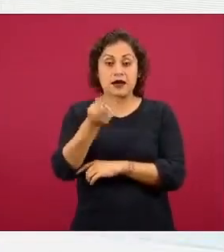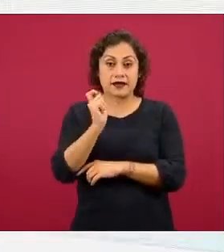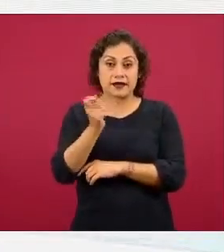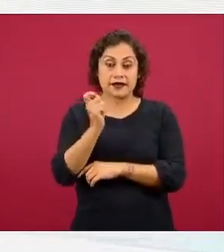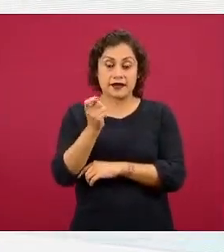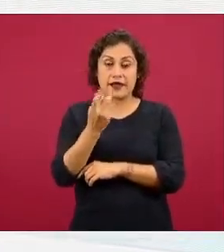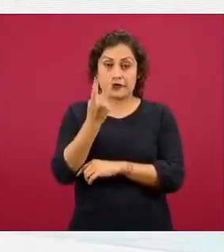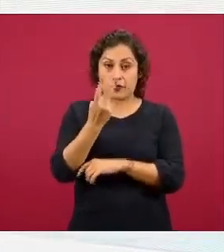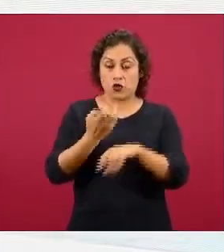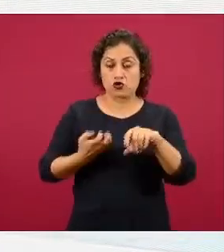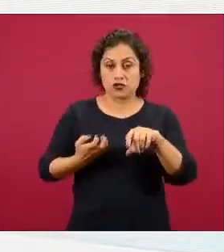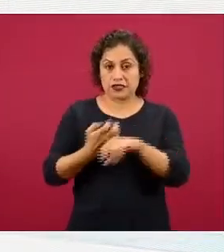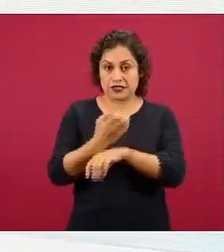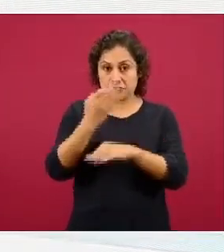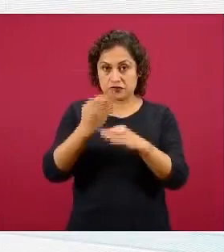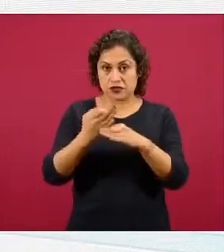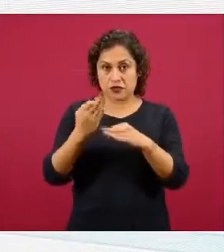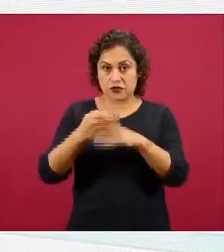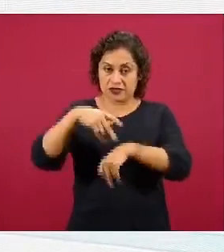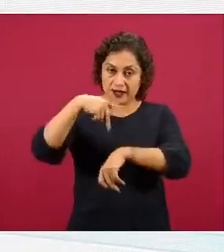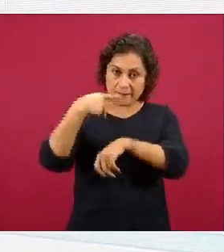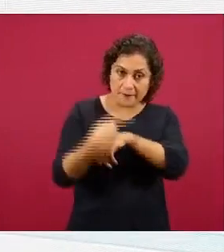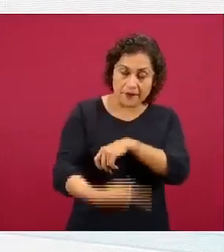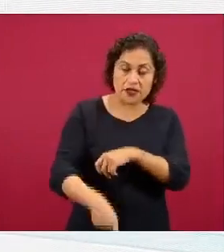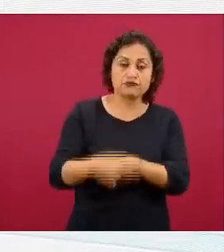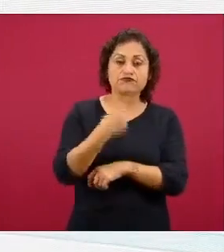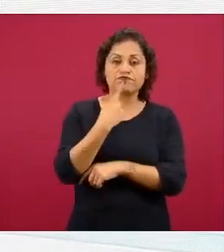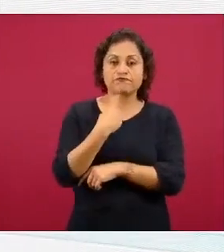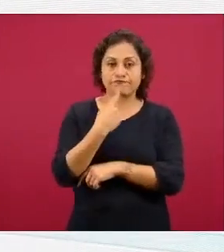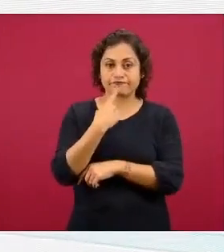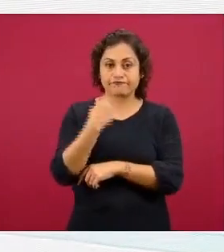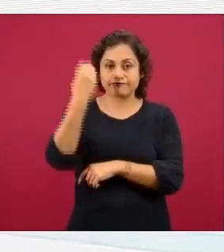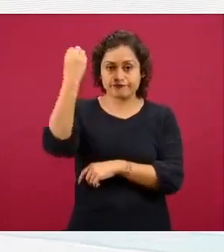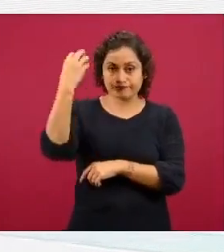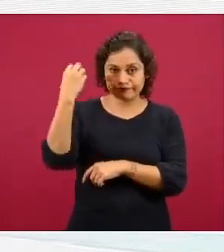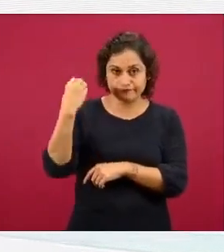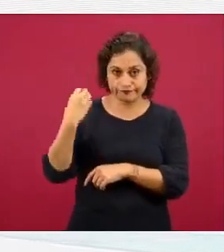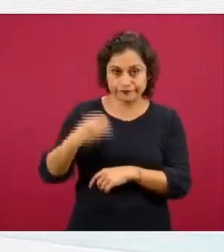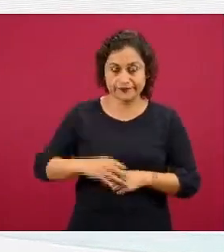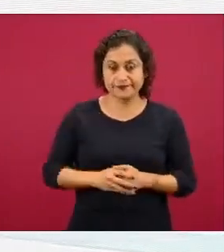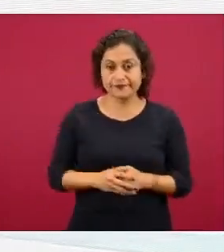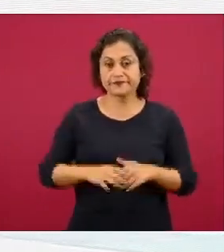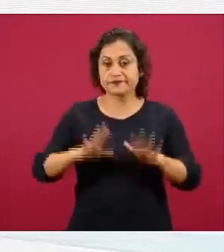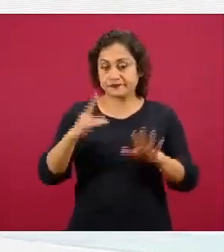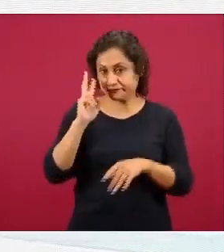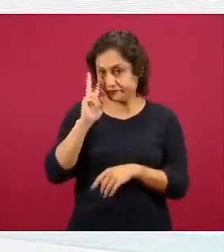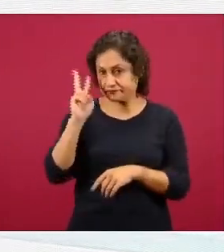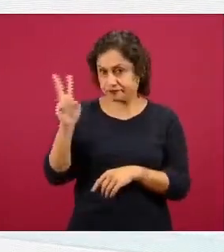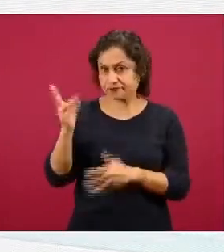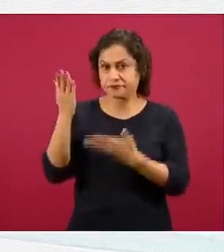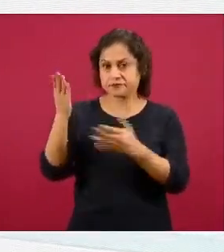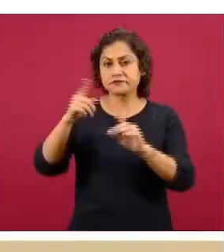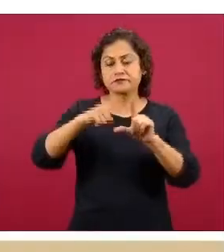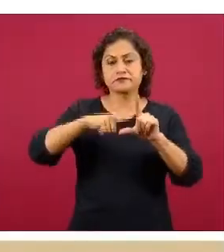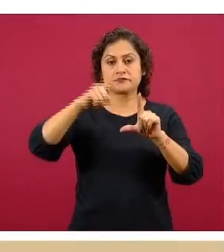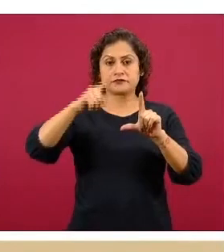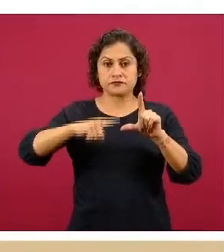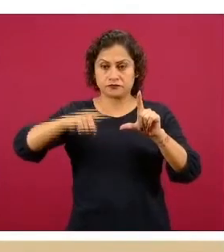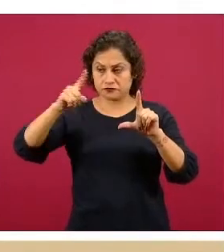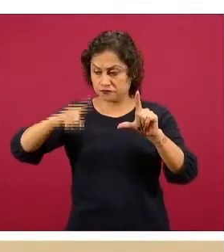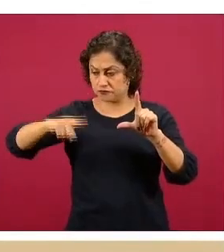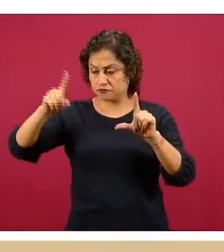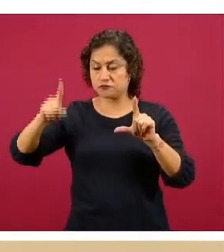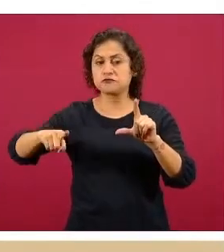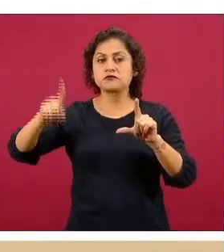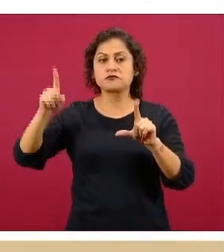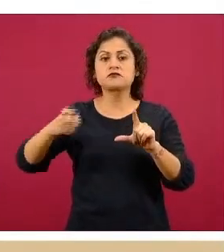están con el semáforo en rojo, y vemos que ha tenido subidas, bajadas en este exceso de